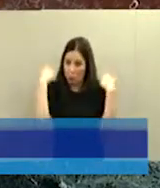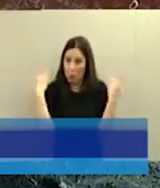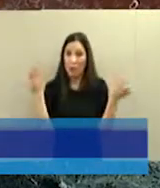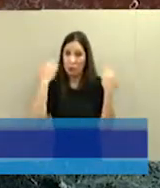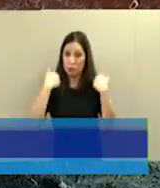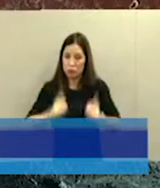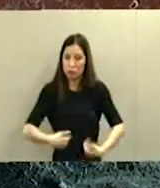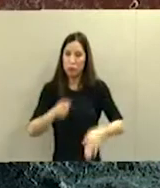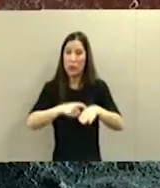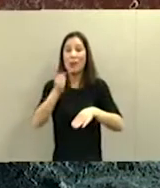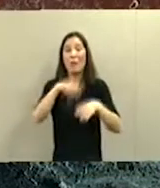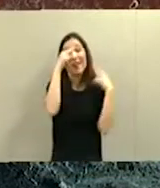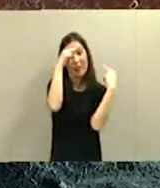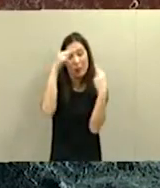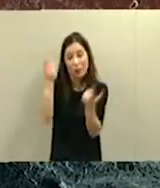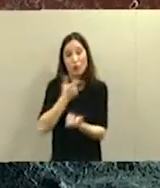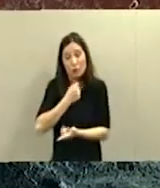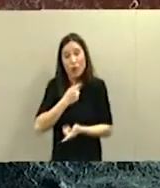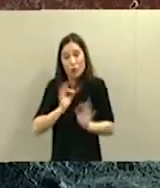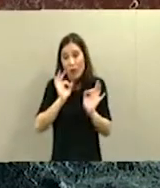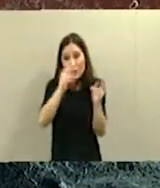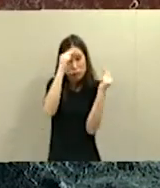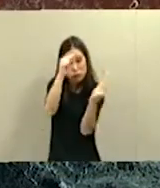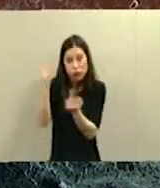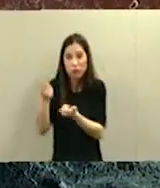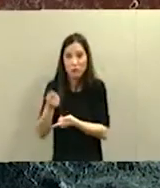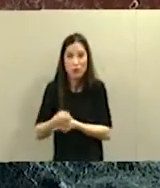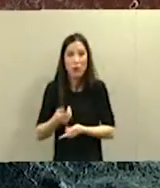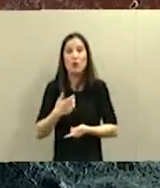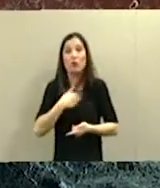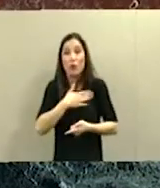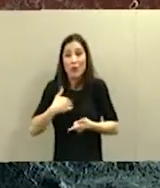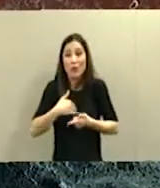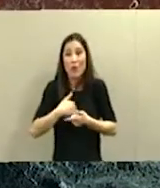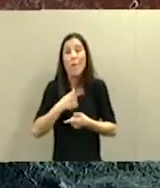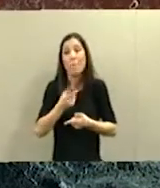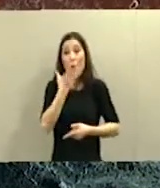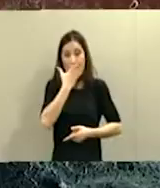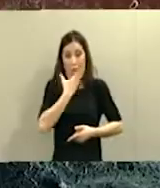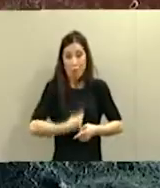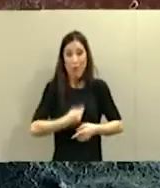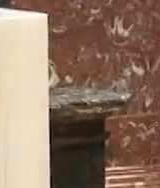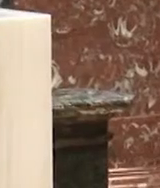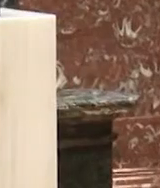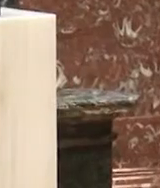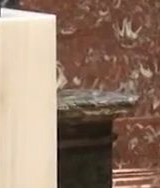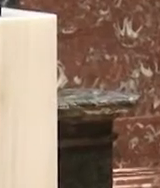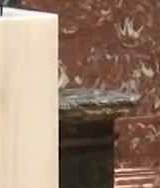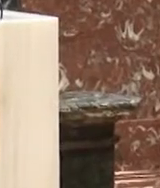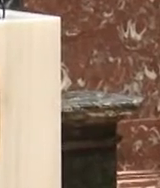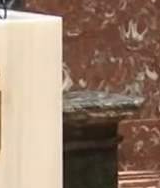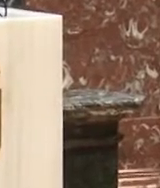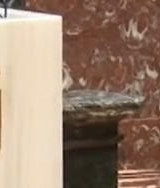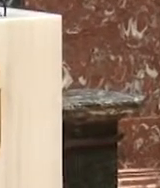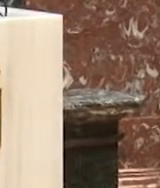y soy una persona respetuosa. Y creo que quien aspira a representar a 1,5 millón de murcianos no puede ser de otra manera. Asegura que se va